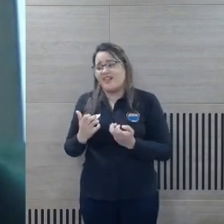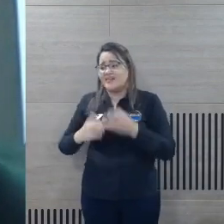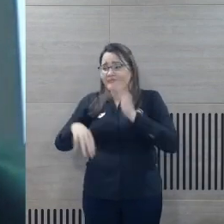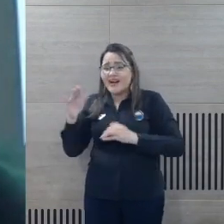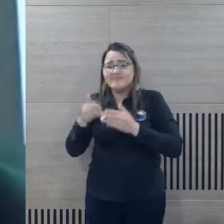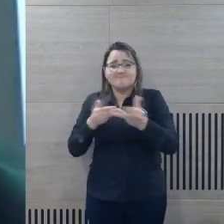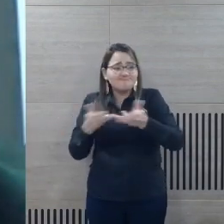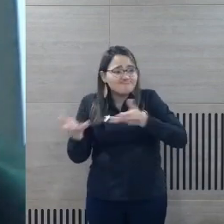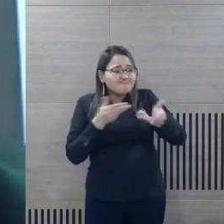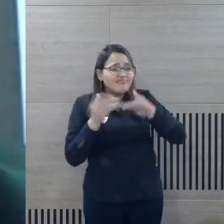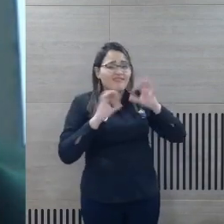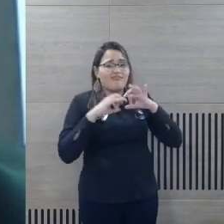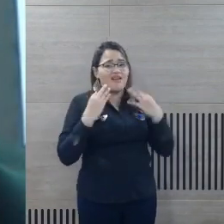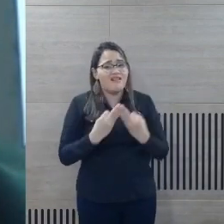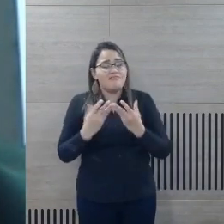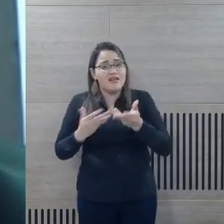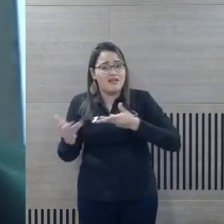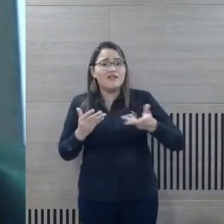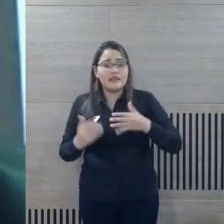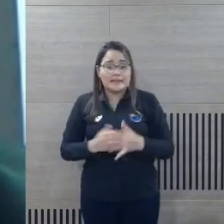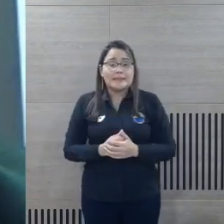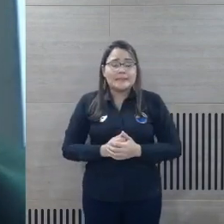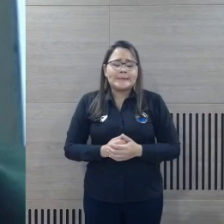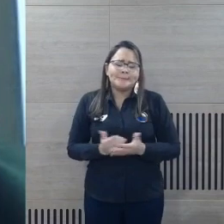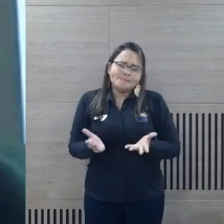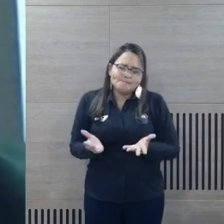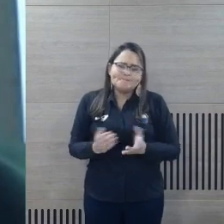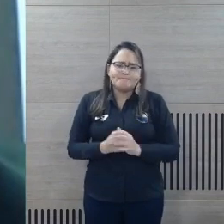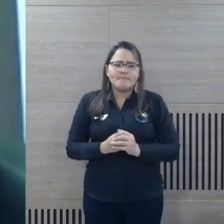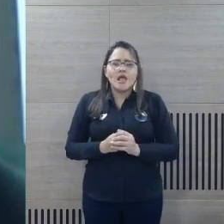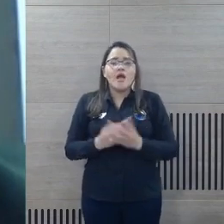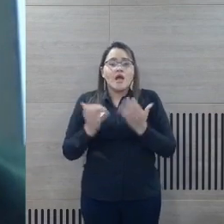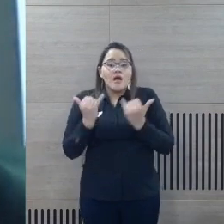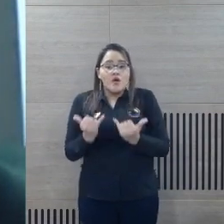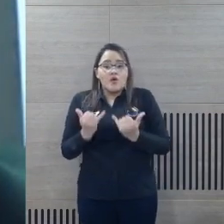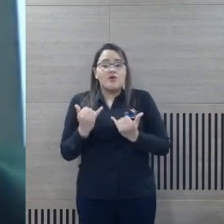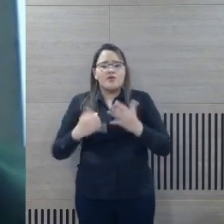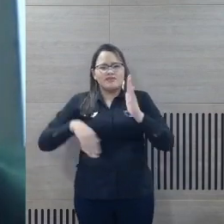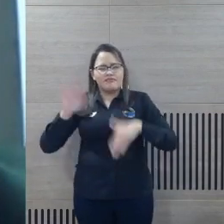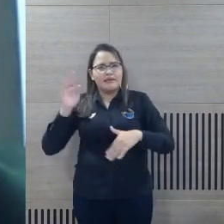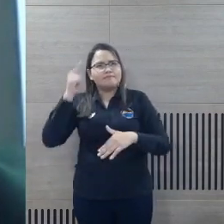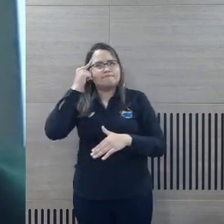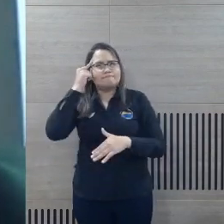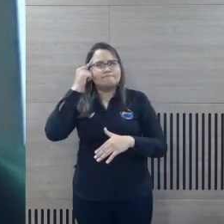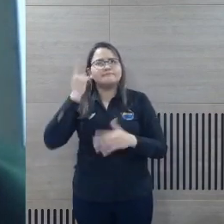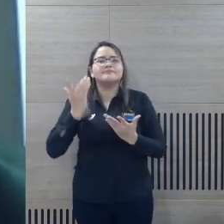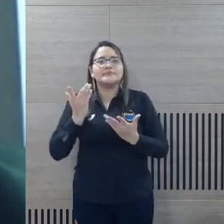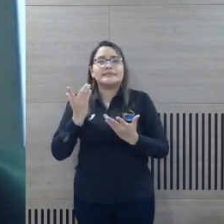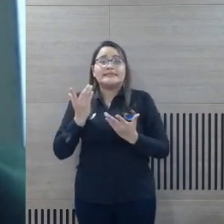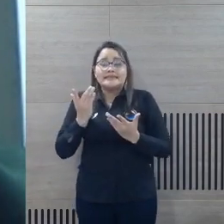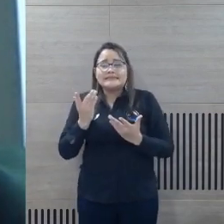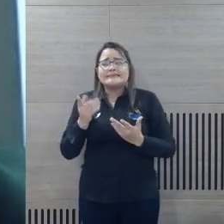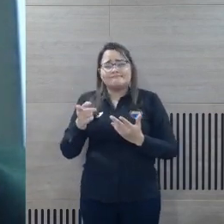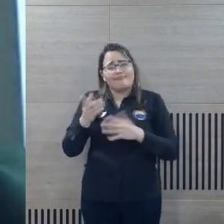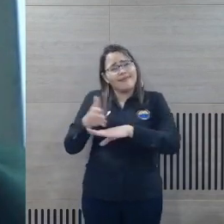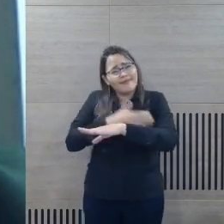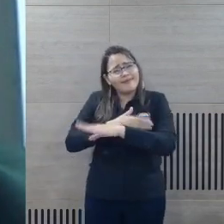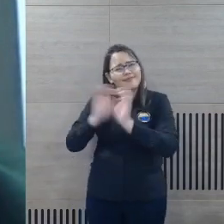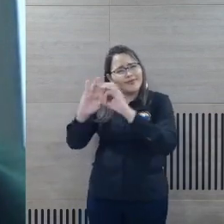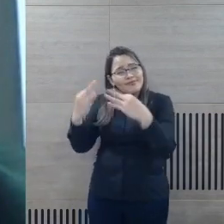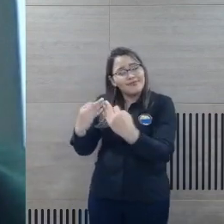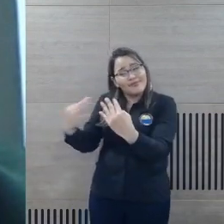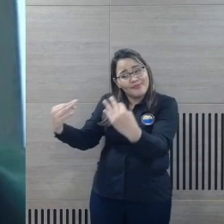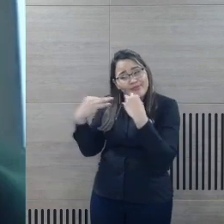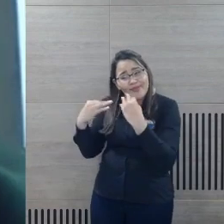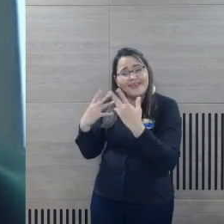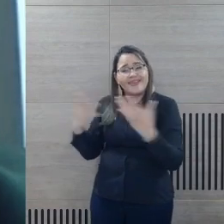la dedicación de sus títulos a ellos que los vieron crecer y que seguramente forjaron en su ser el dinamismo para